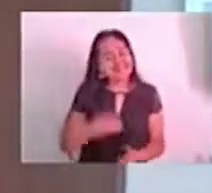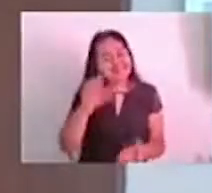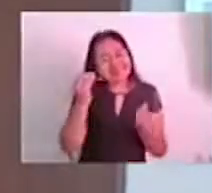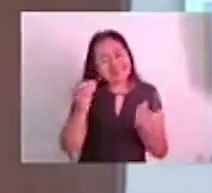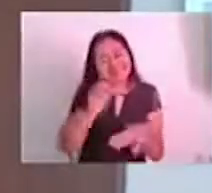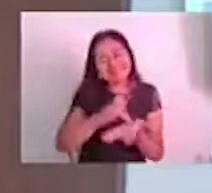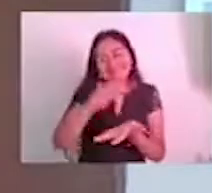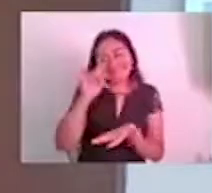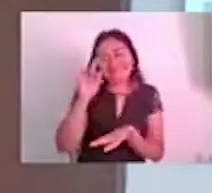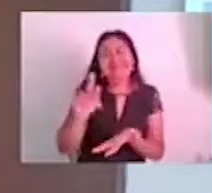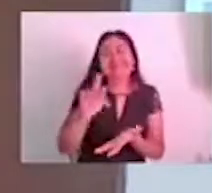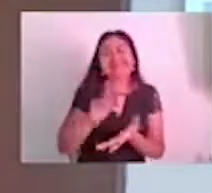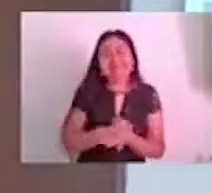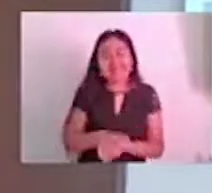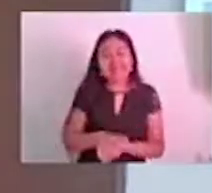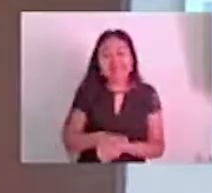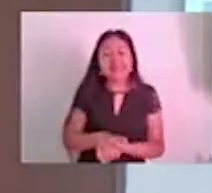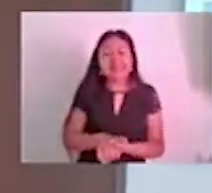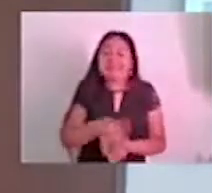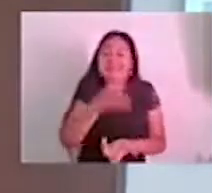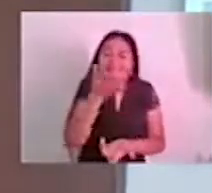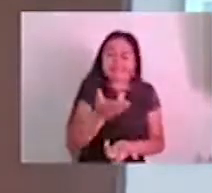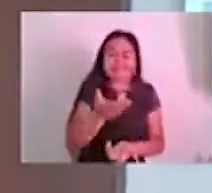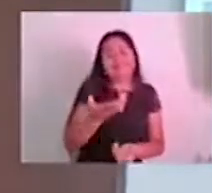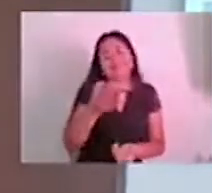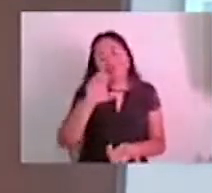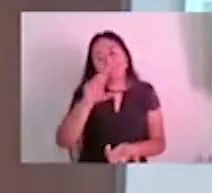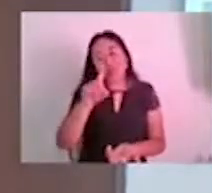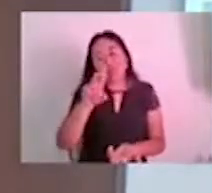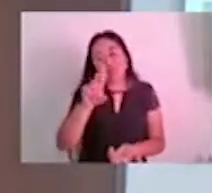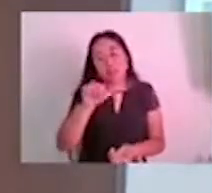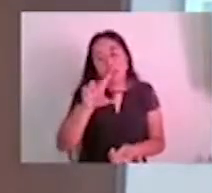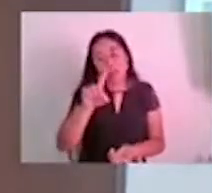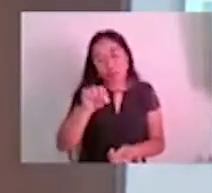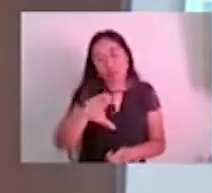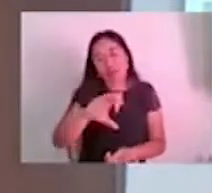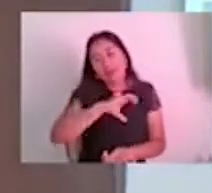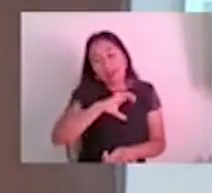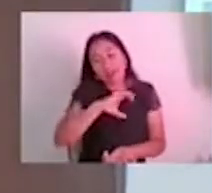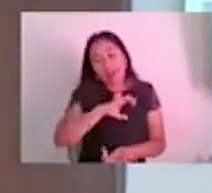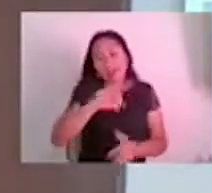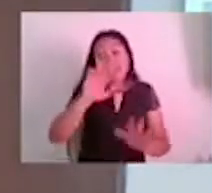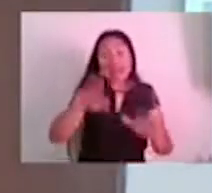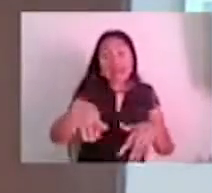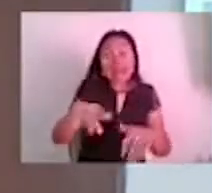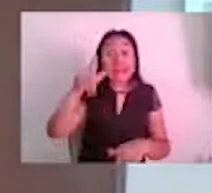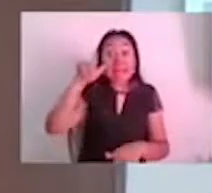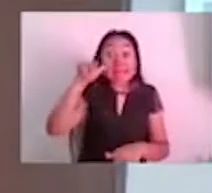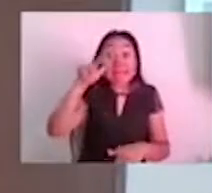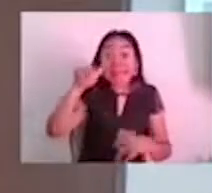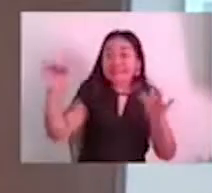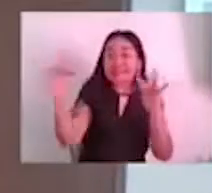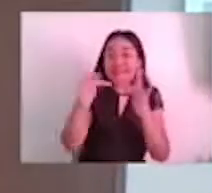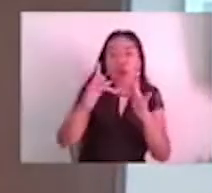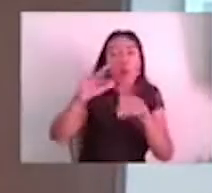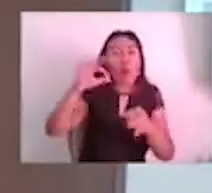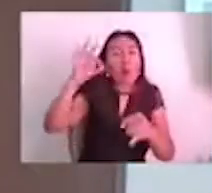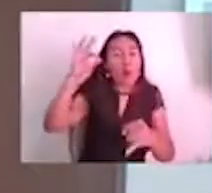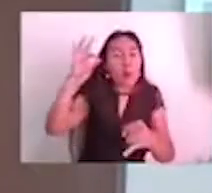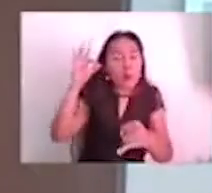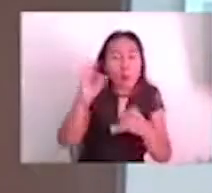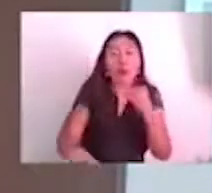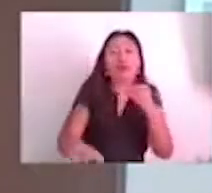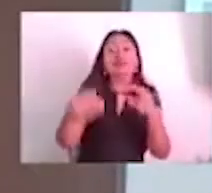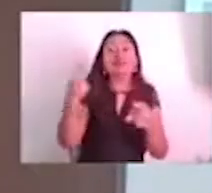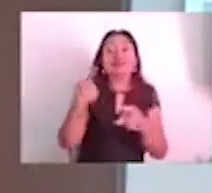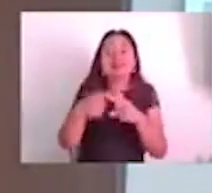muchísimas gracias, mi querido Eduardo. Y bueno, el día de mañana es nuestra última, la quinta sesión, que estará a cargo